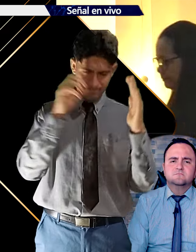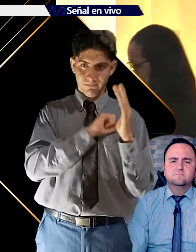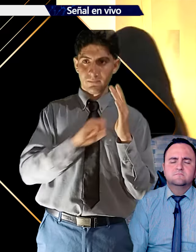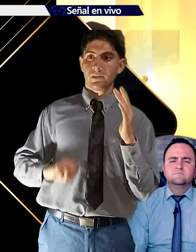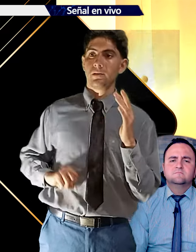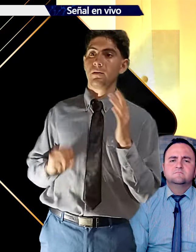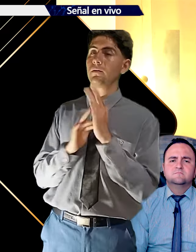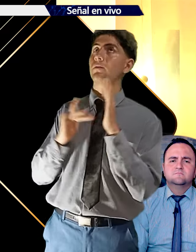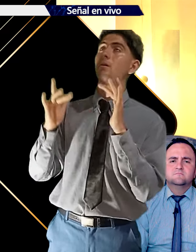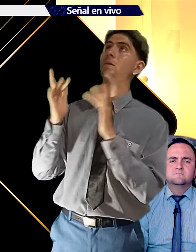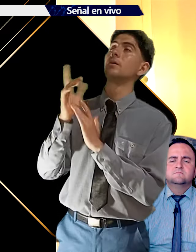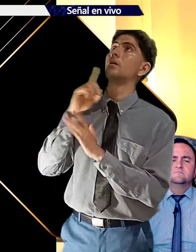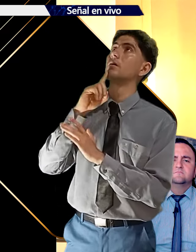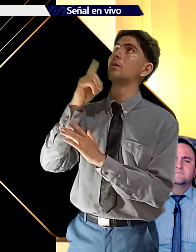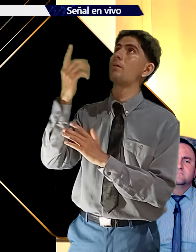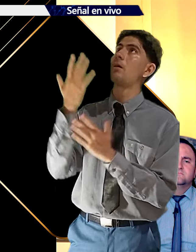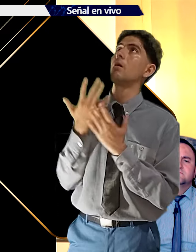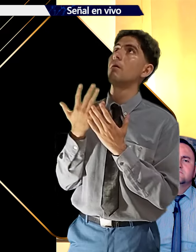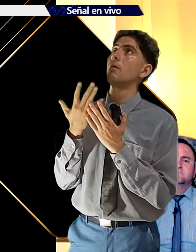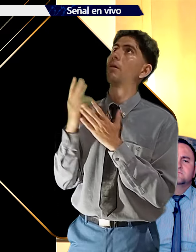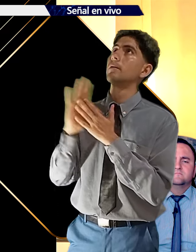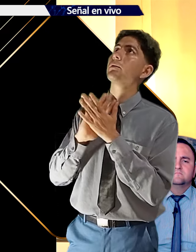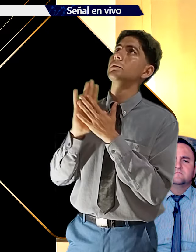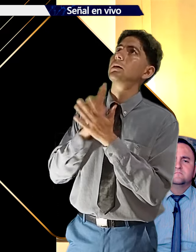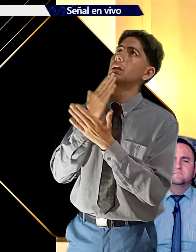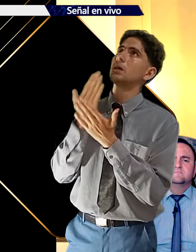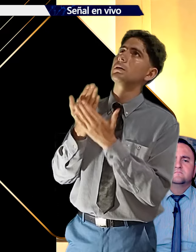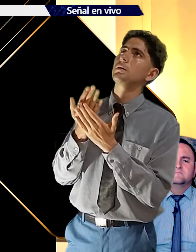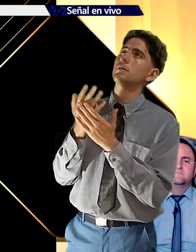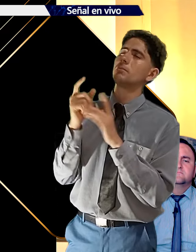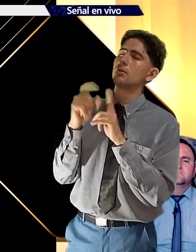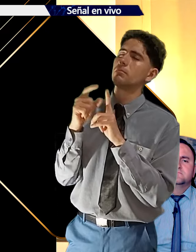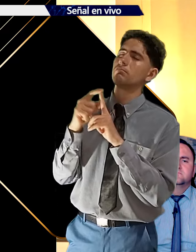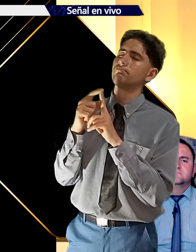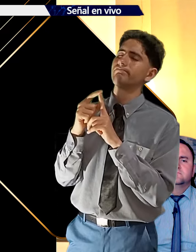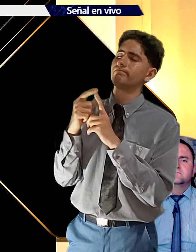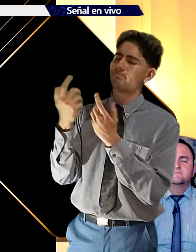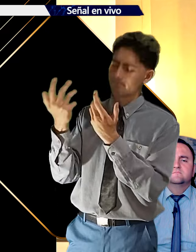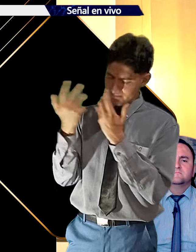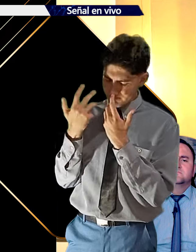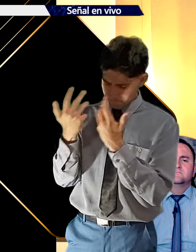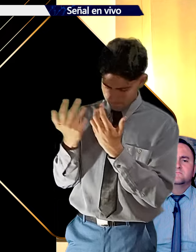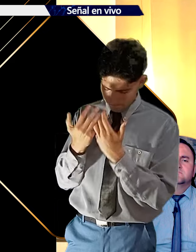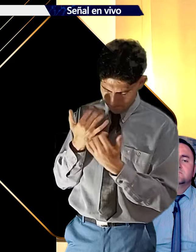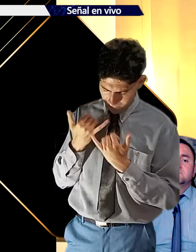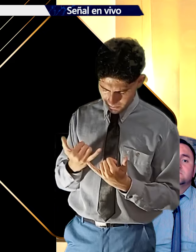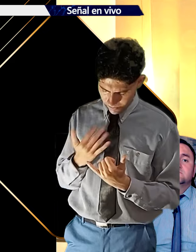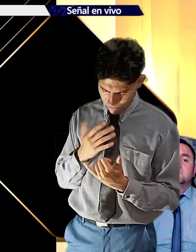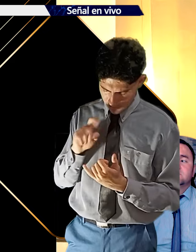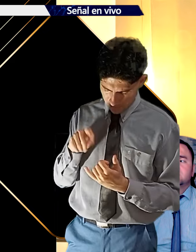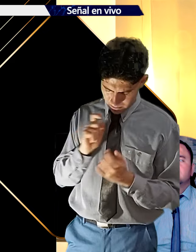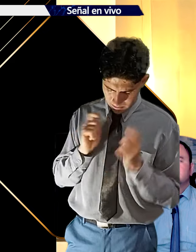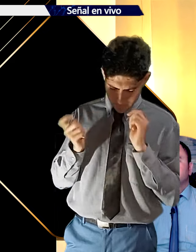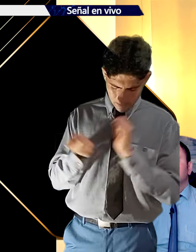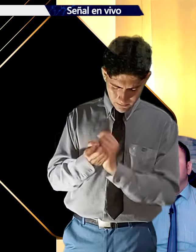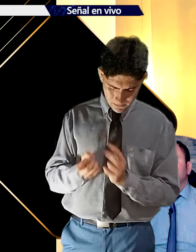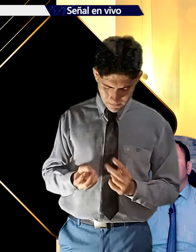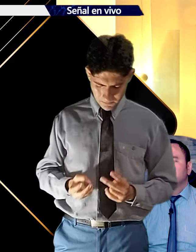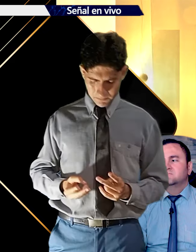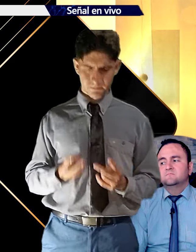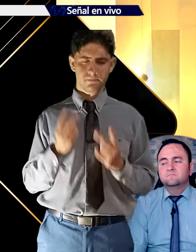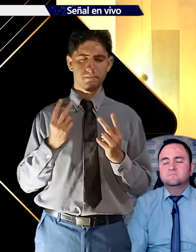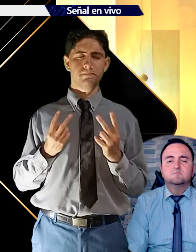tus manos y dile: Señor, me has hablado este día, me has dicho cosas que tal vez yo no esperaba.